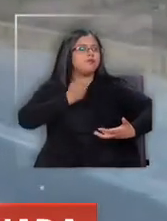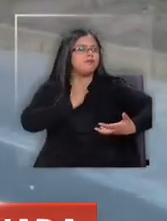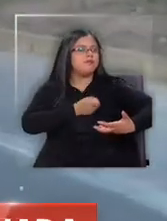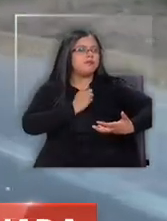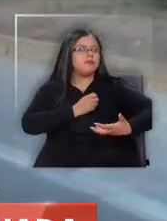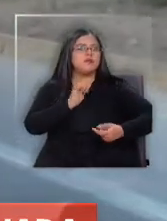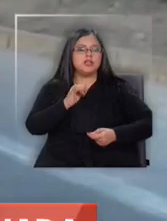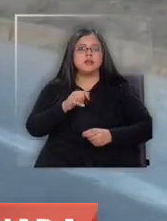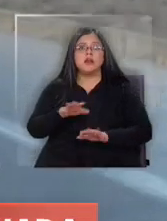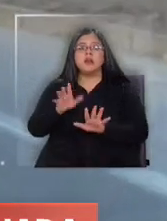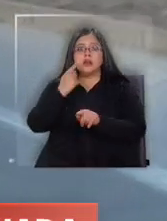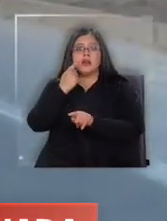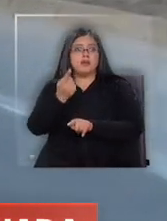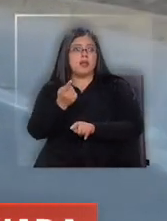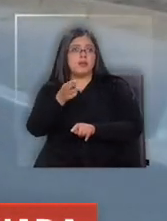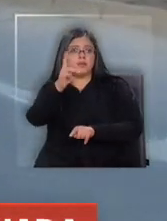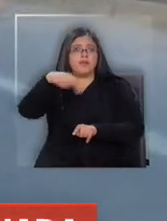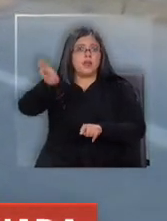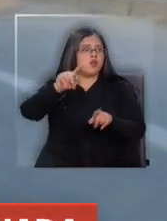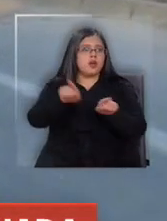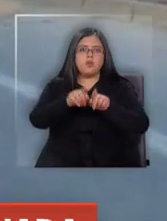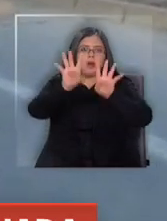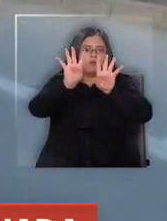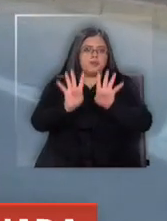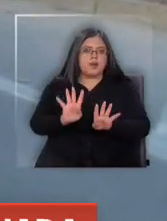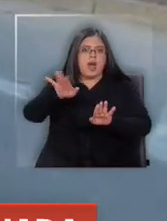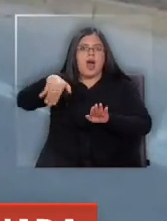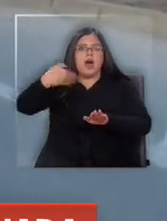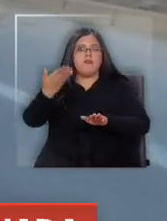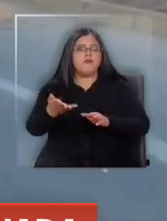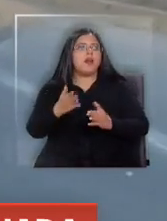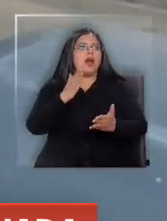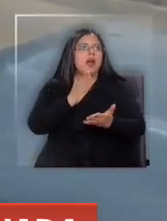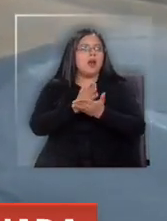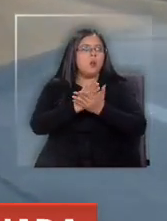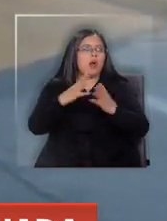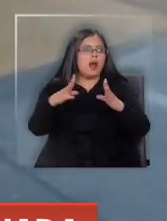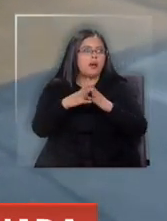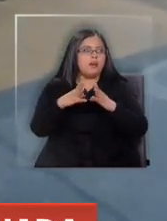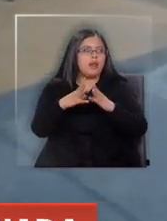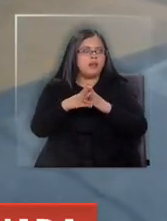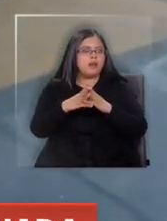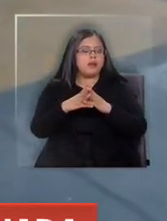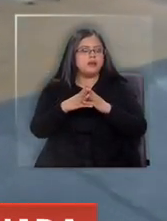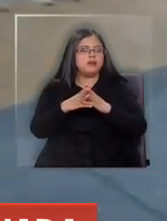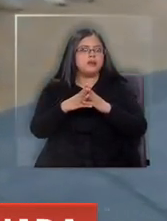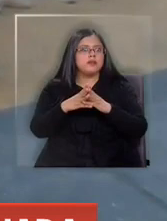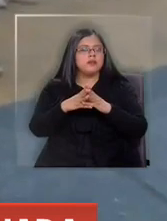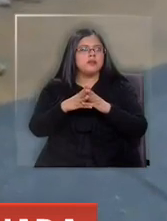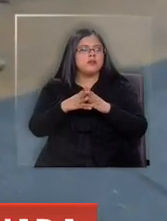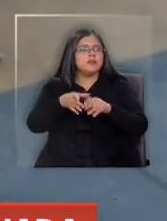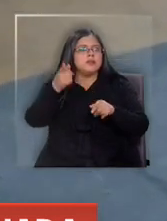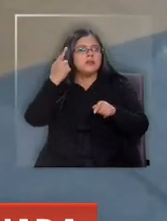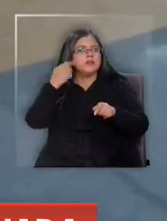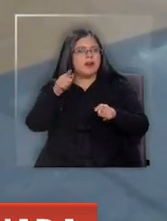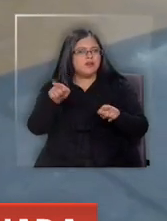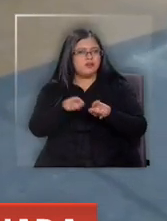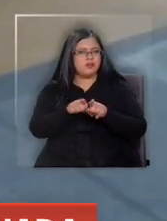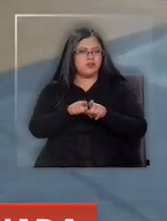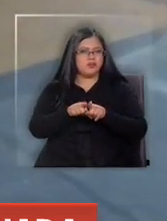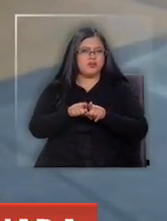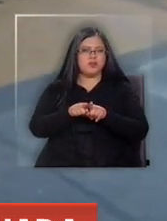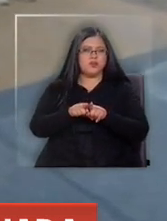Sí, Iván, mira, ellos retomaron su posición afuera de la Escuela Militar, los efectivos militares. El tema es que tenemos que contar